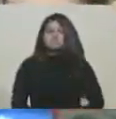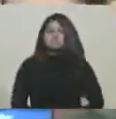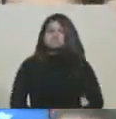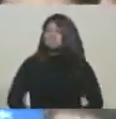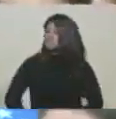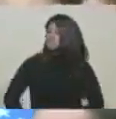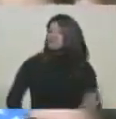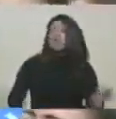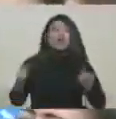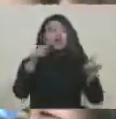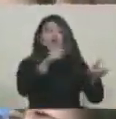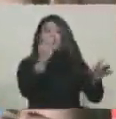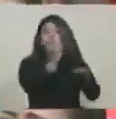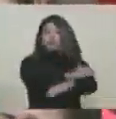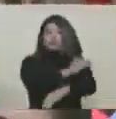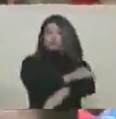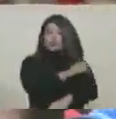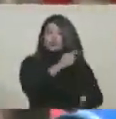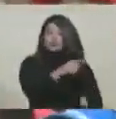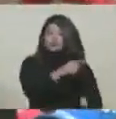Esa derecha